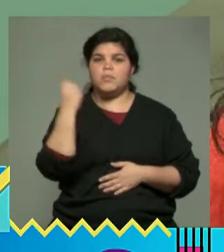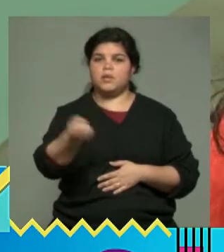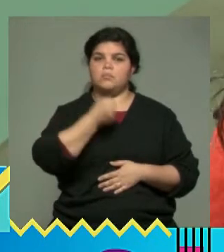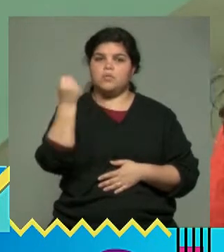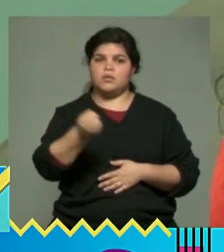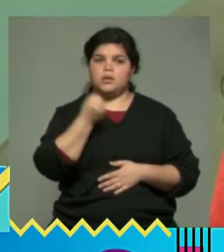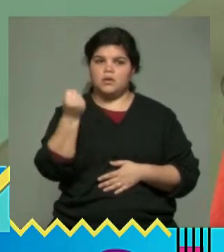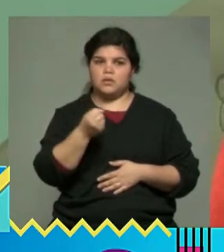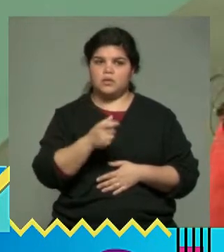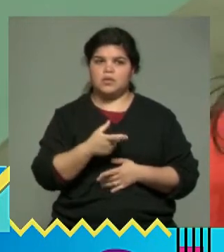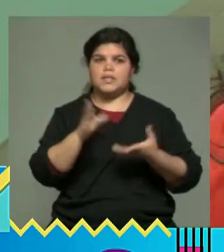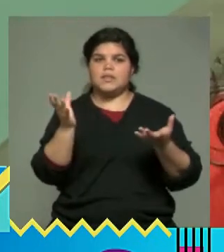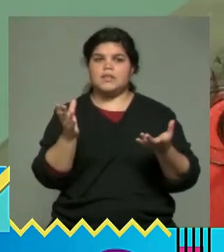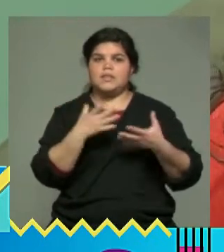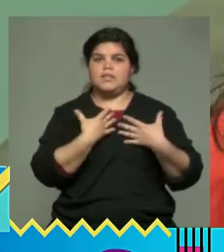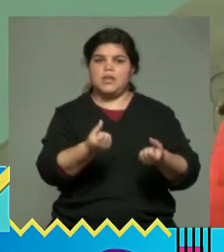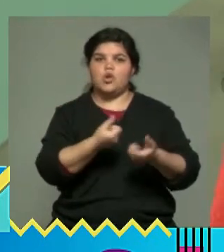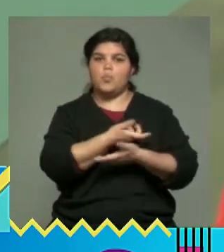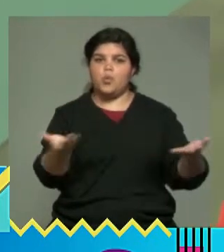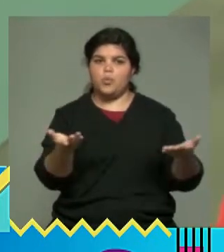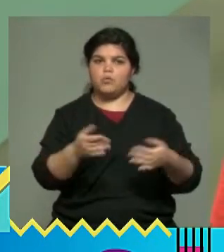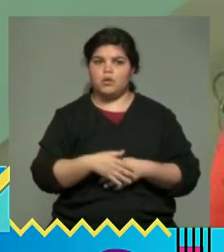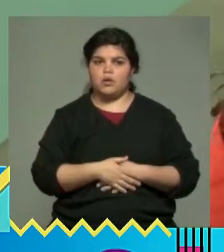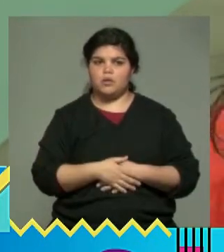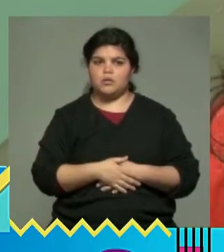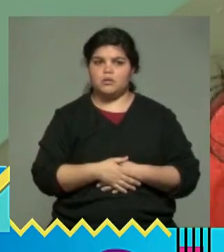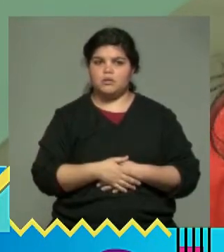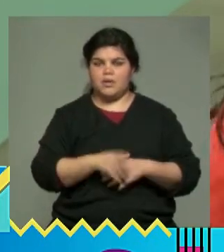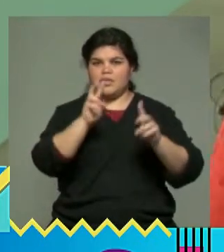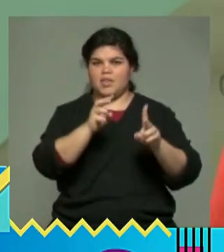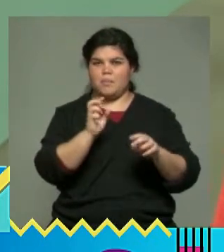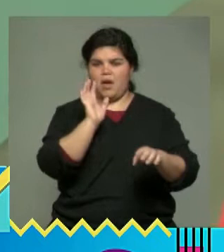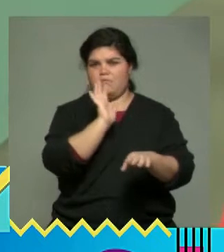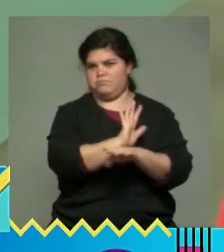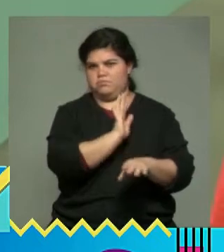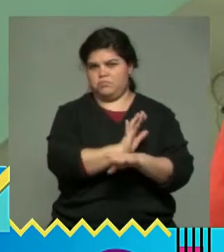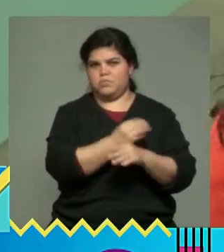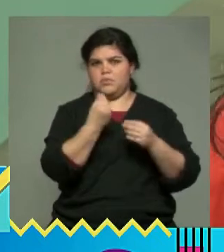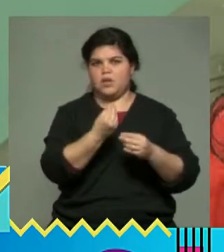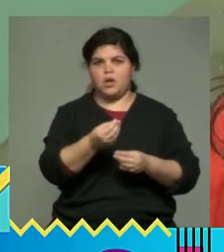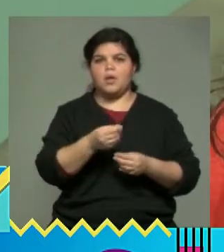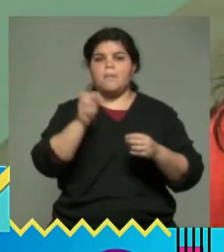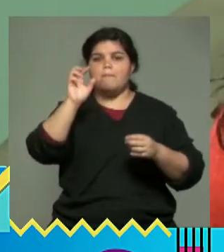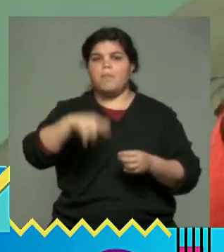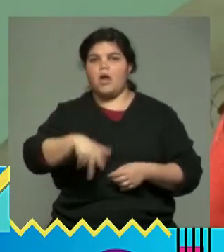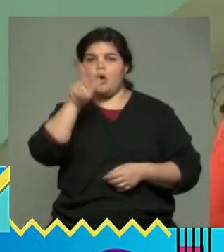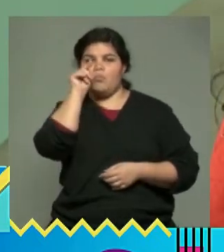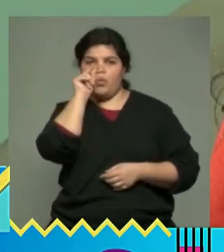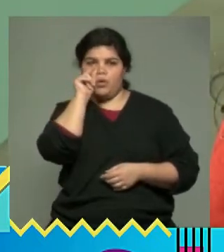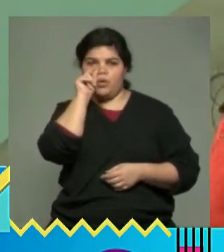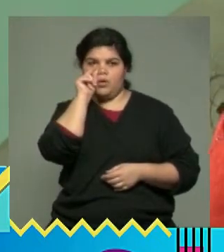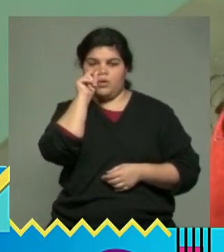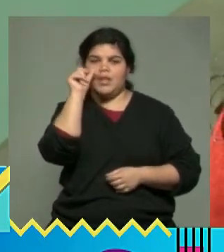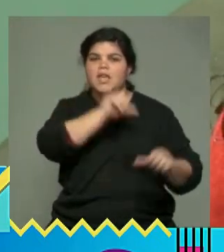esta realidad de la salud pública. La salud pública, por lo tanto, si hablamos de salud pública, es una cuestión de políticas públicas. Desde la ciencia política